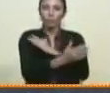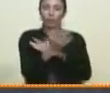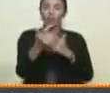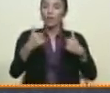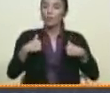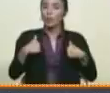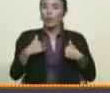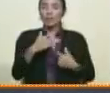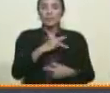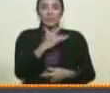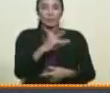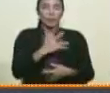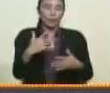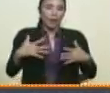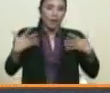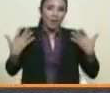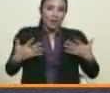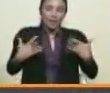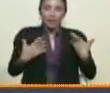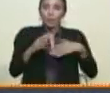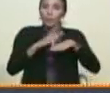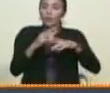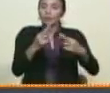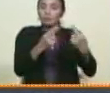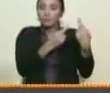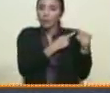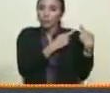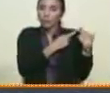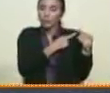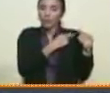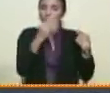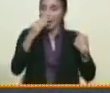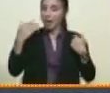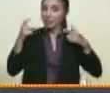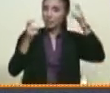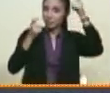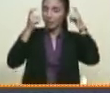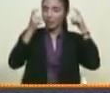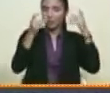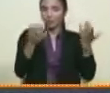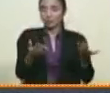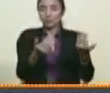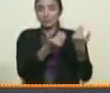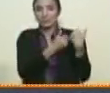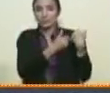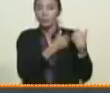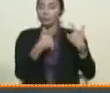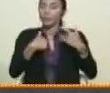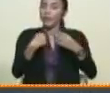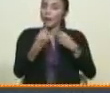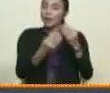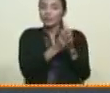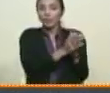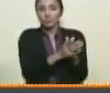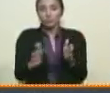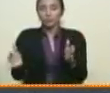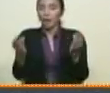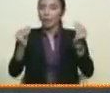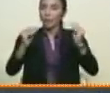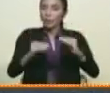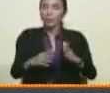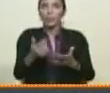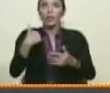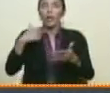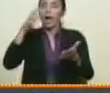de que este compromiso asumido por nuestro comandante chávez y asumido por mí se esté cumpliendo me siento feliz he